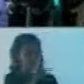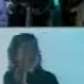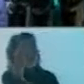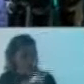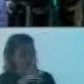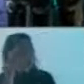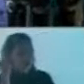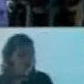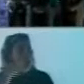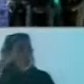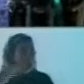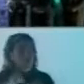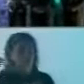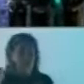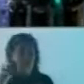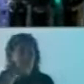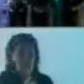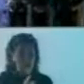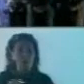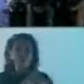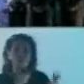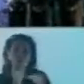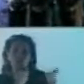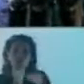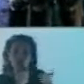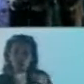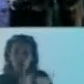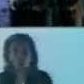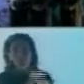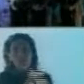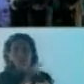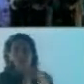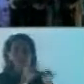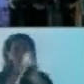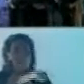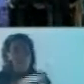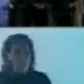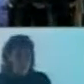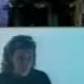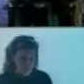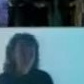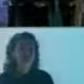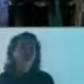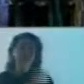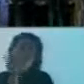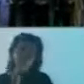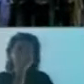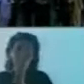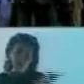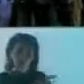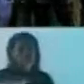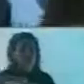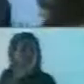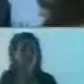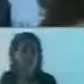y no asustaros de las subvenciones que no van a venir o que no quieren venir. Nosotros vamos a trabajar con el sector